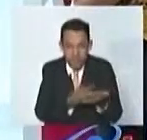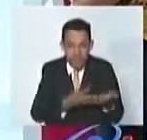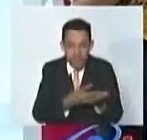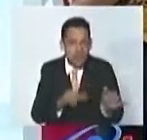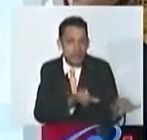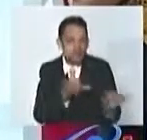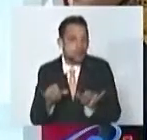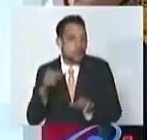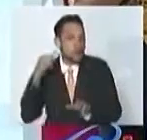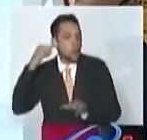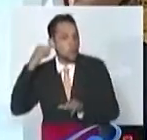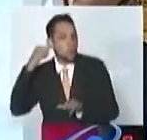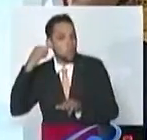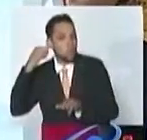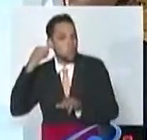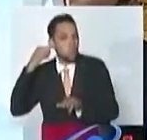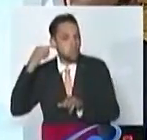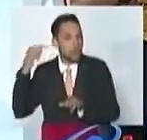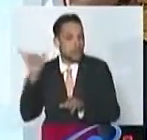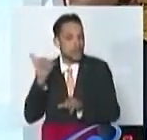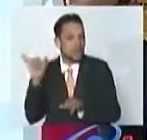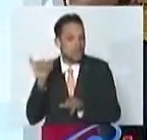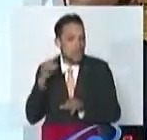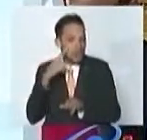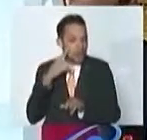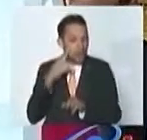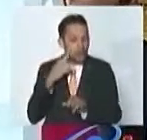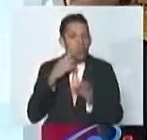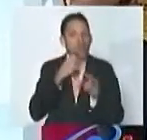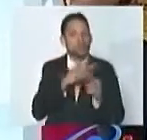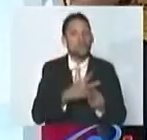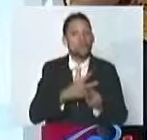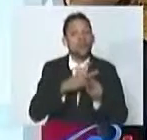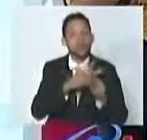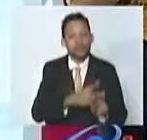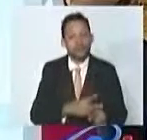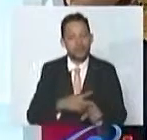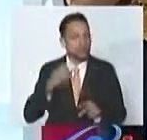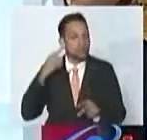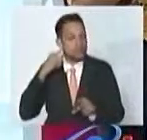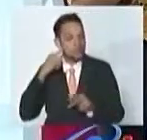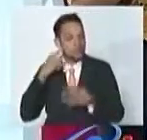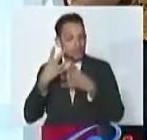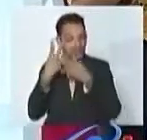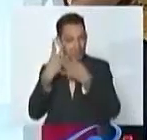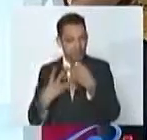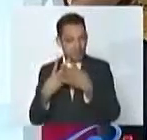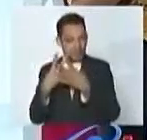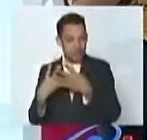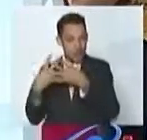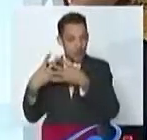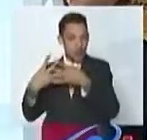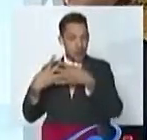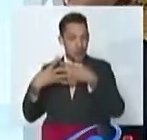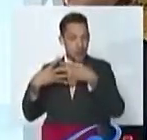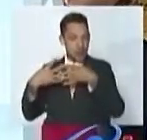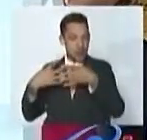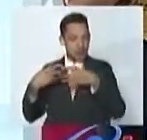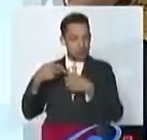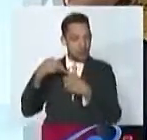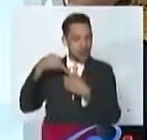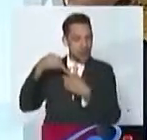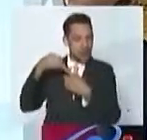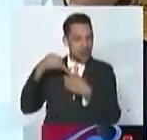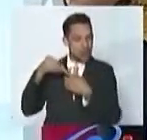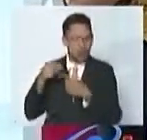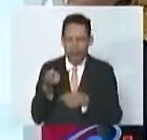perforaciones, nos queda como un colador. Esta telita tiene que moverse porque ella protege los huesecillos al momento en